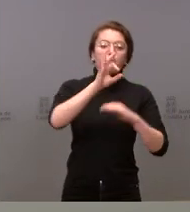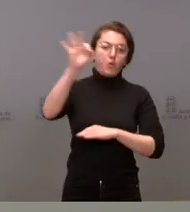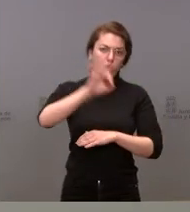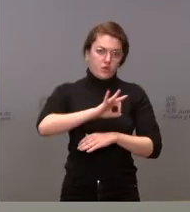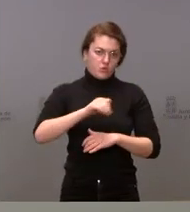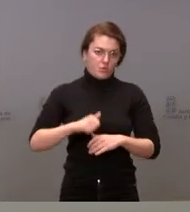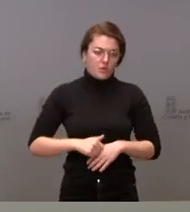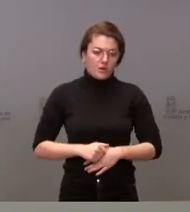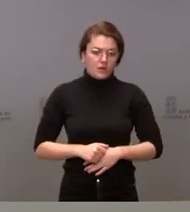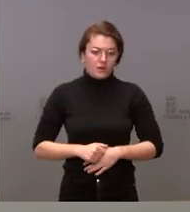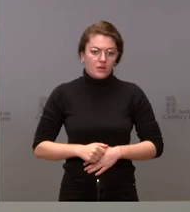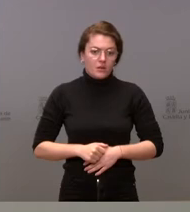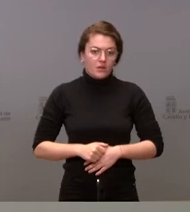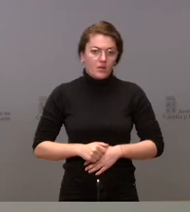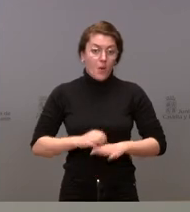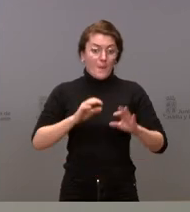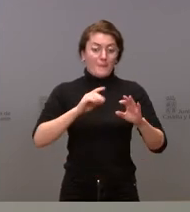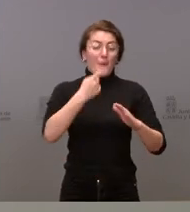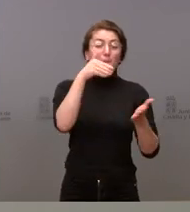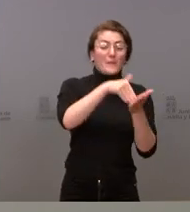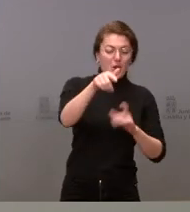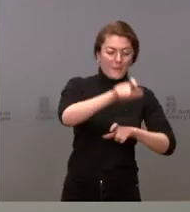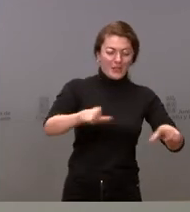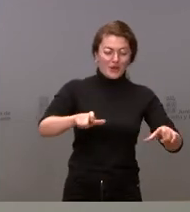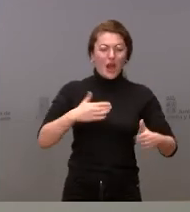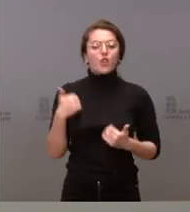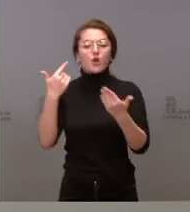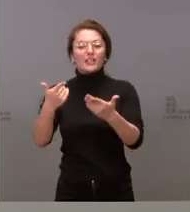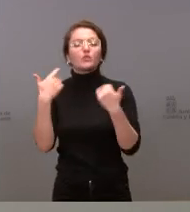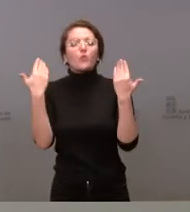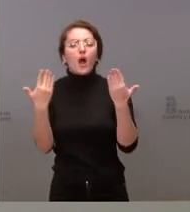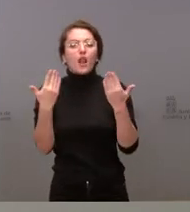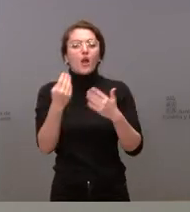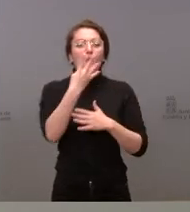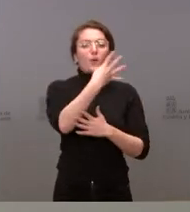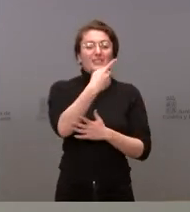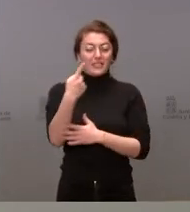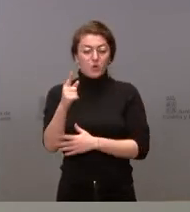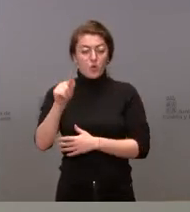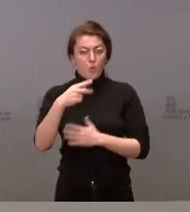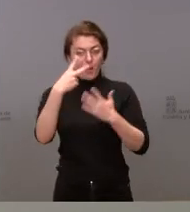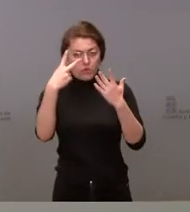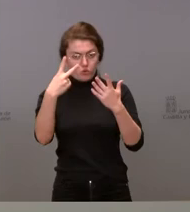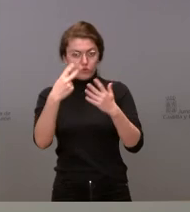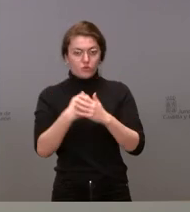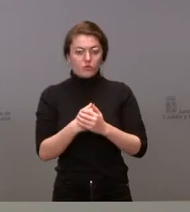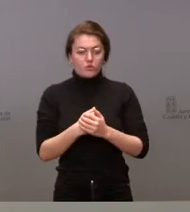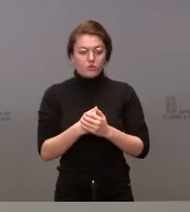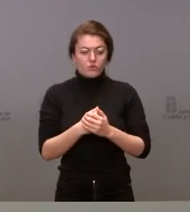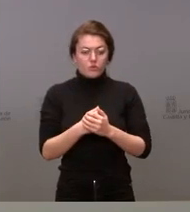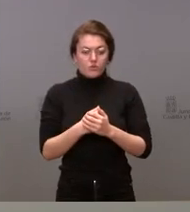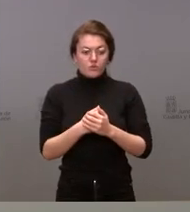el porcentaje de donantes por millón en castilla y león se sitúa en 41 dos donantes por millón de habitantes con un aumento relevante